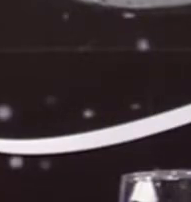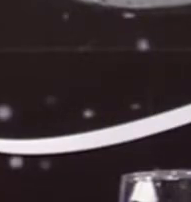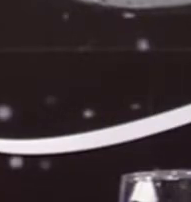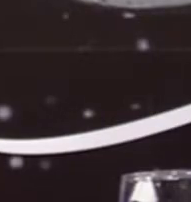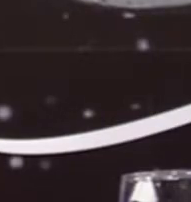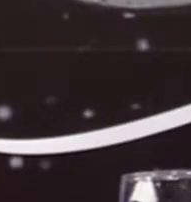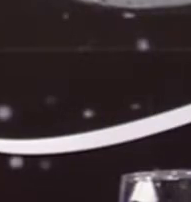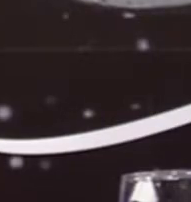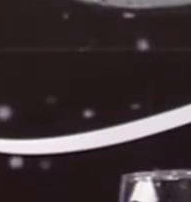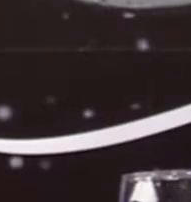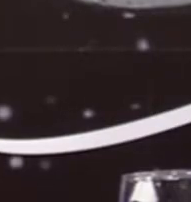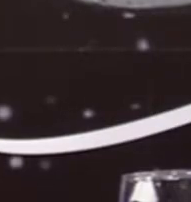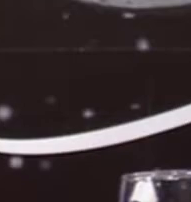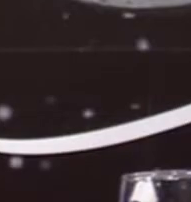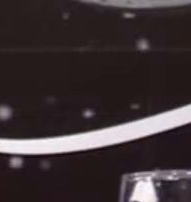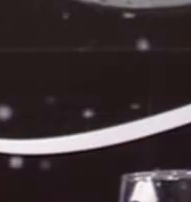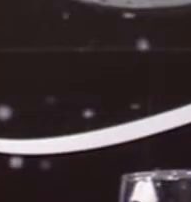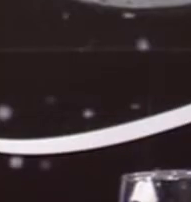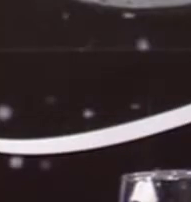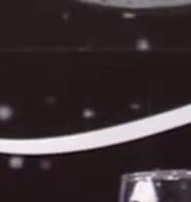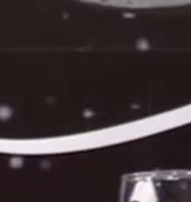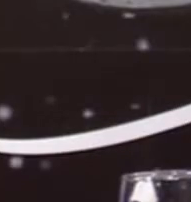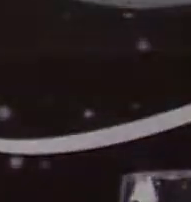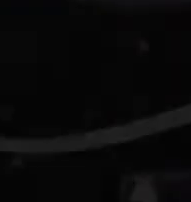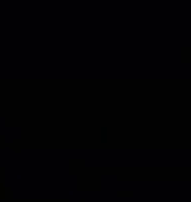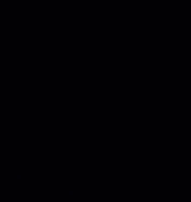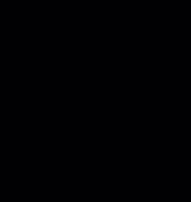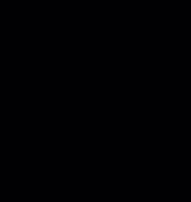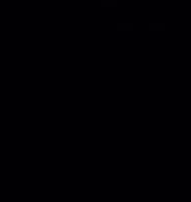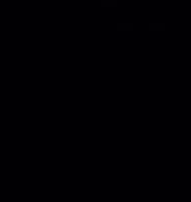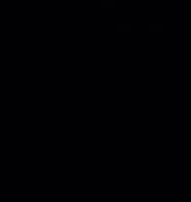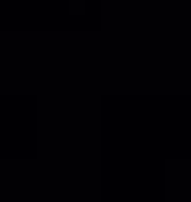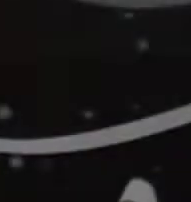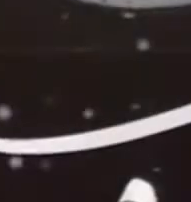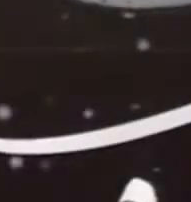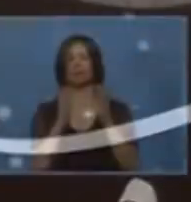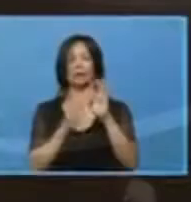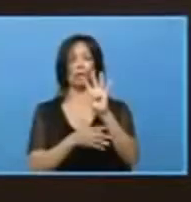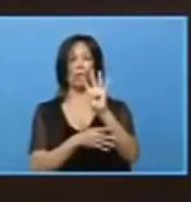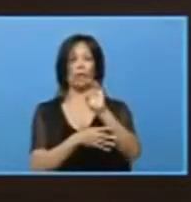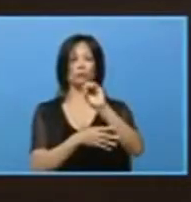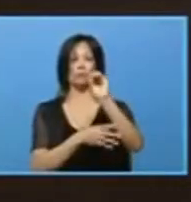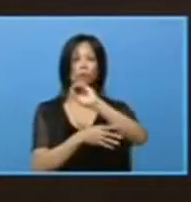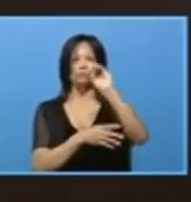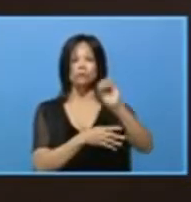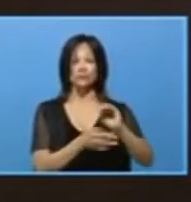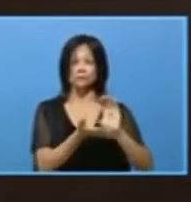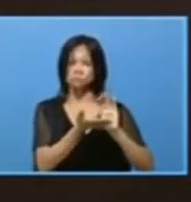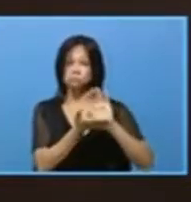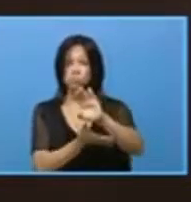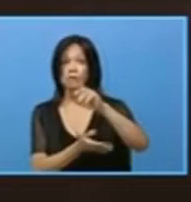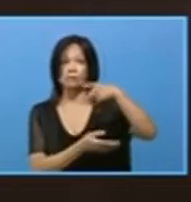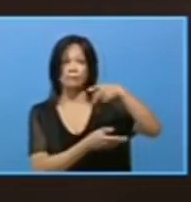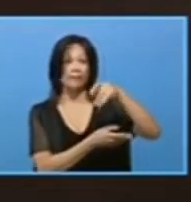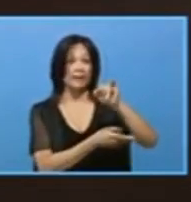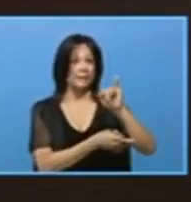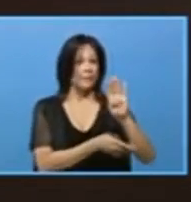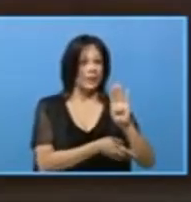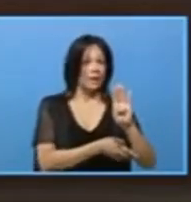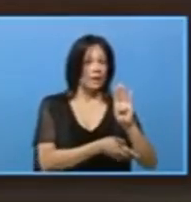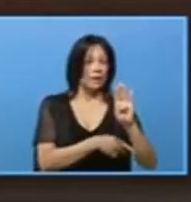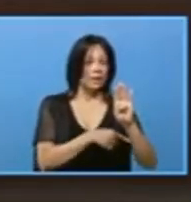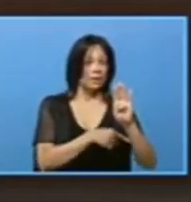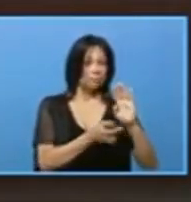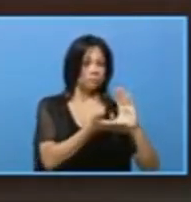Abinader. No, un discurso de 48 minutos, ¿sí?, que en una toma de posesión, eso ni pensarlo. 48 minutos se